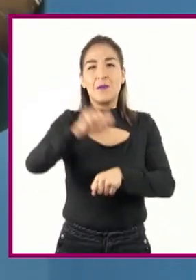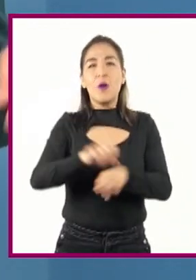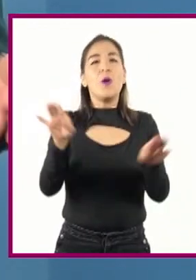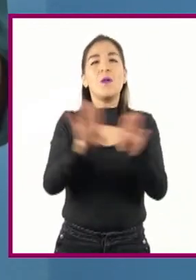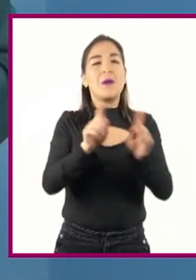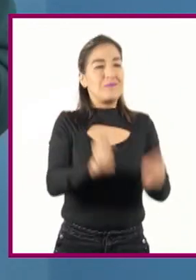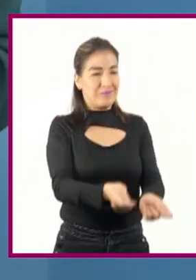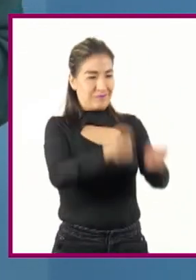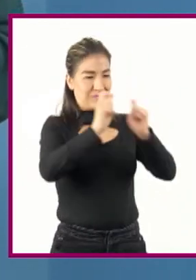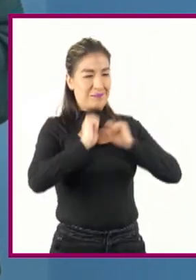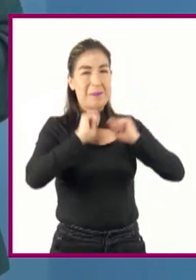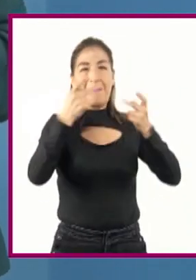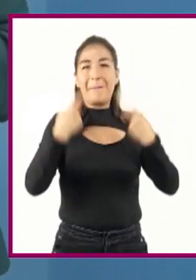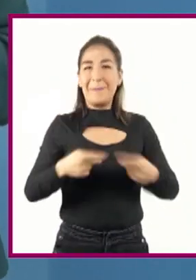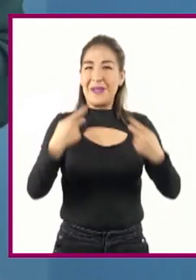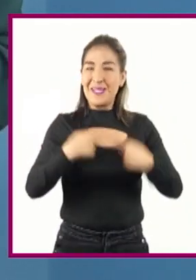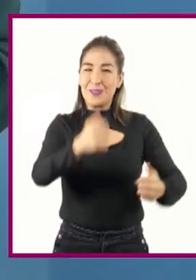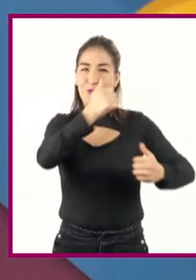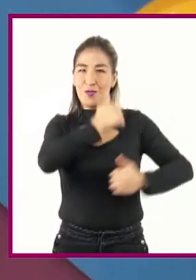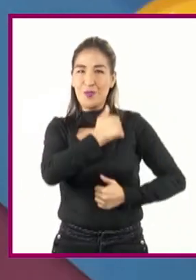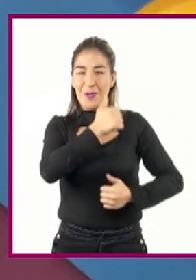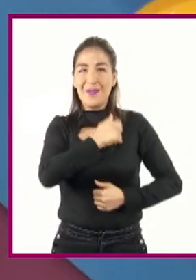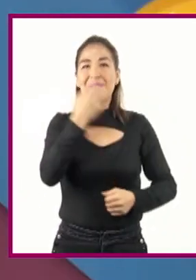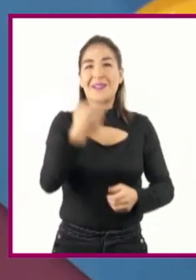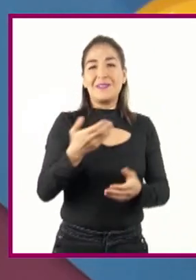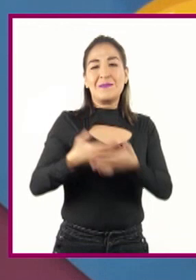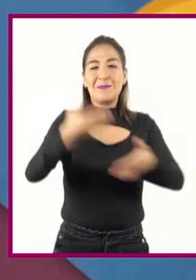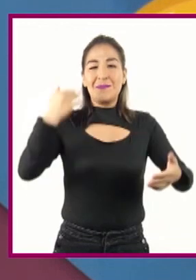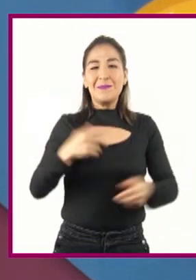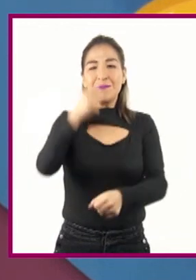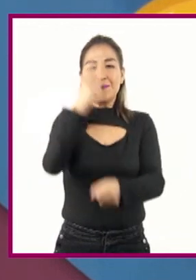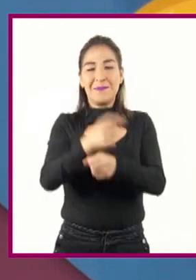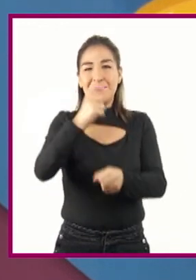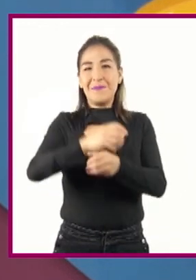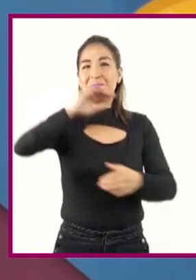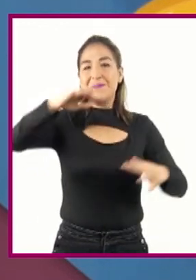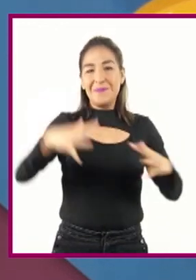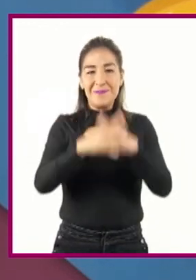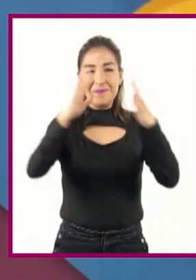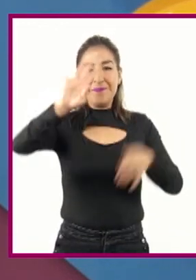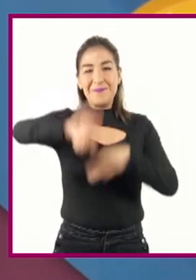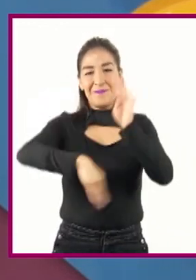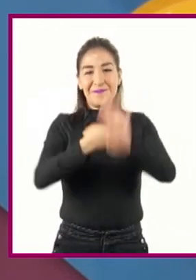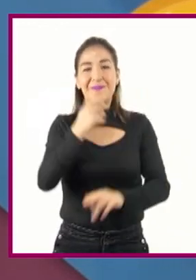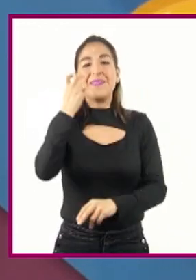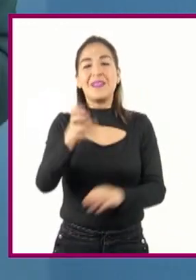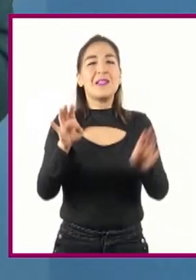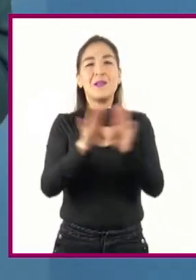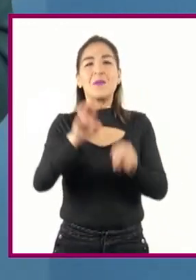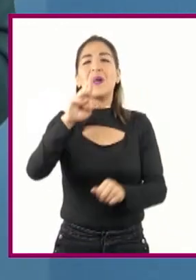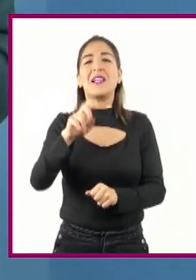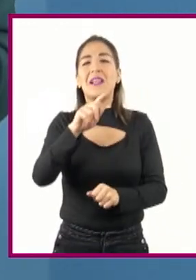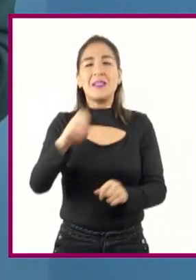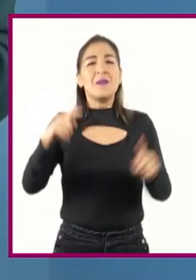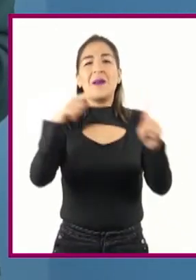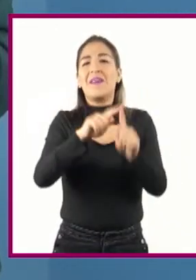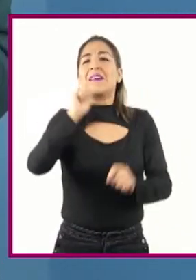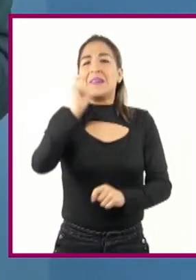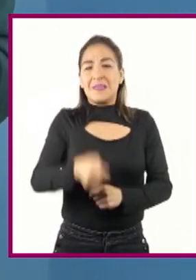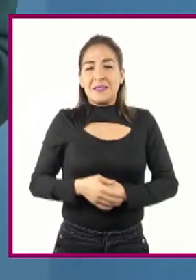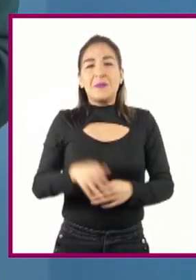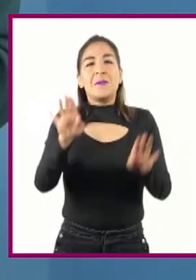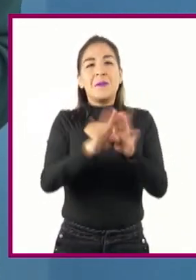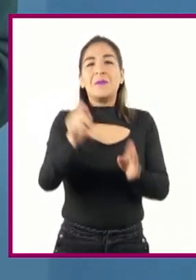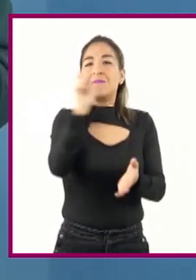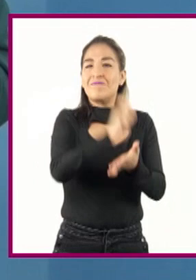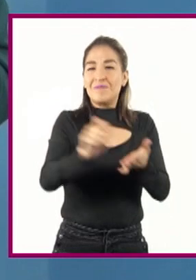zapatos de un soldado o soldadera de la Primera Guerra Mundial, pues el reto de la semana consiste en redactar